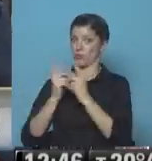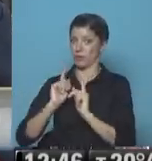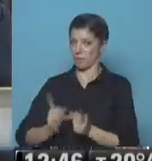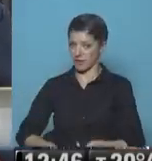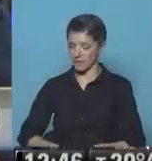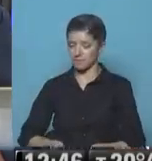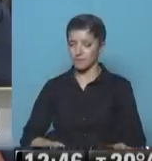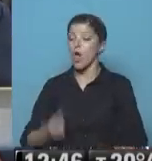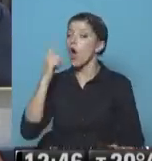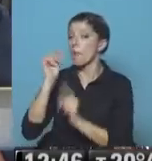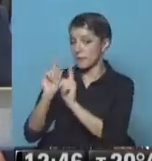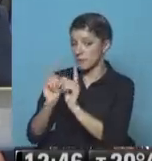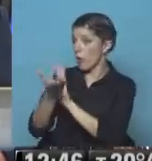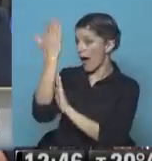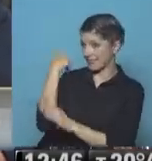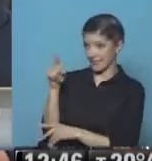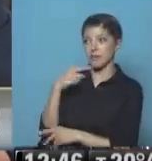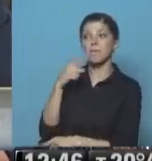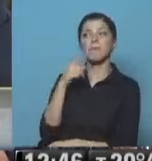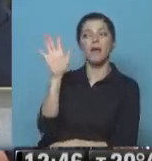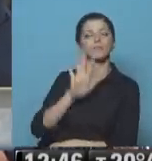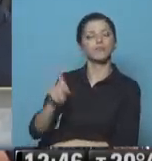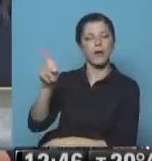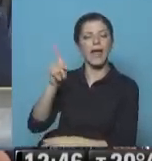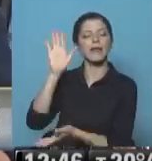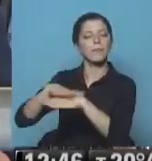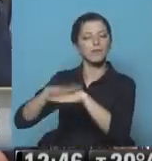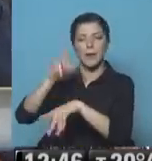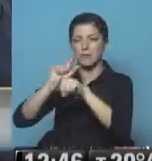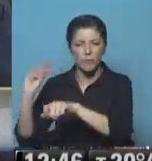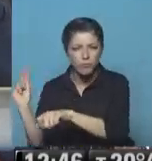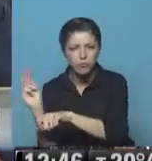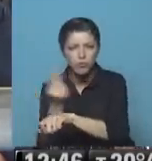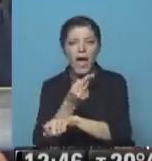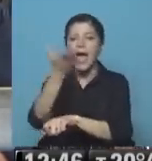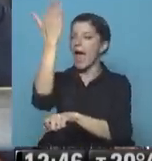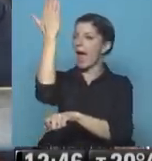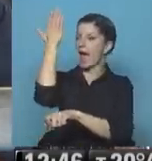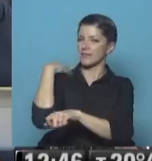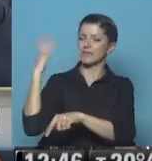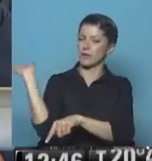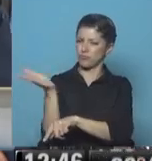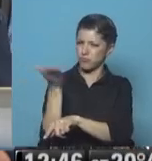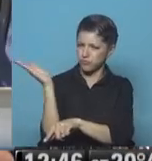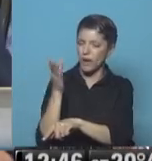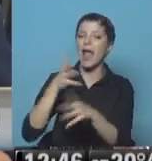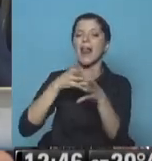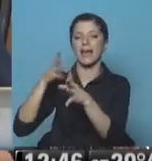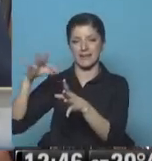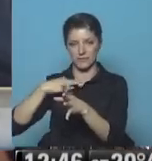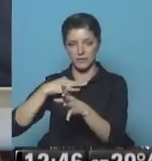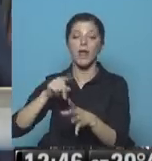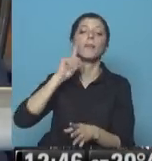mismo acusado de genocidio ante Naciones Unidas durante la época de, por la represión durante la época de la Guerra Civil, que